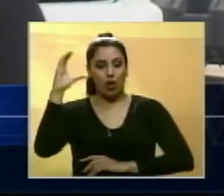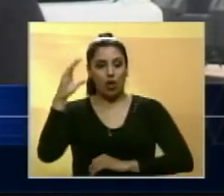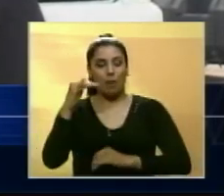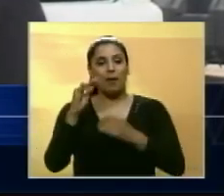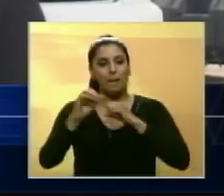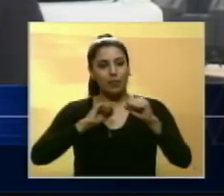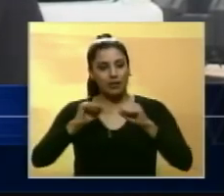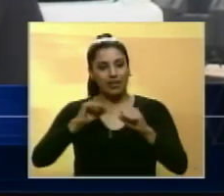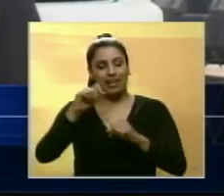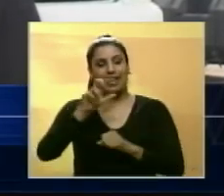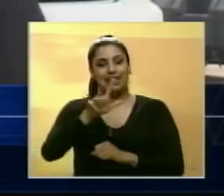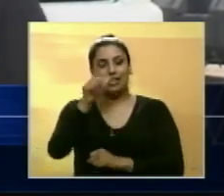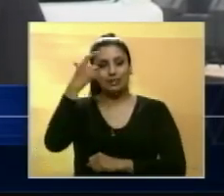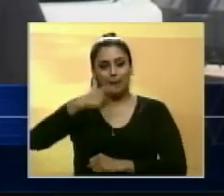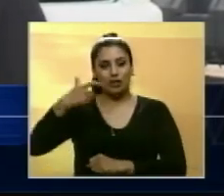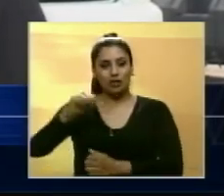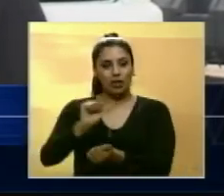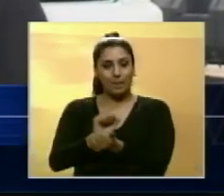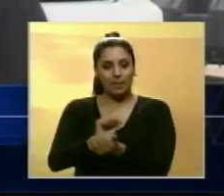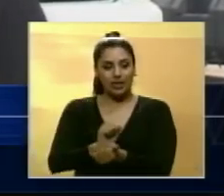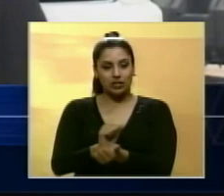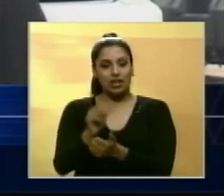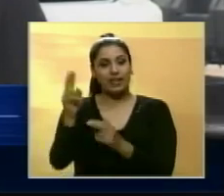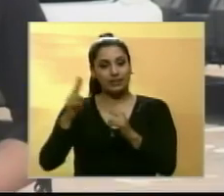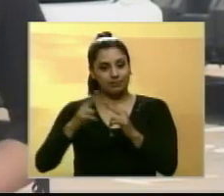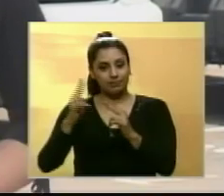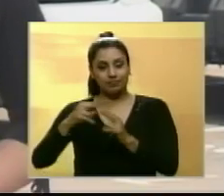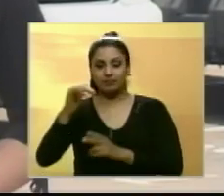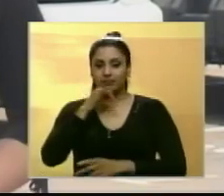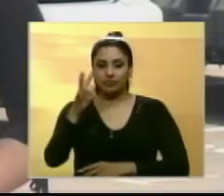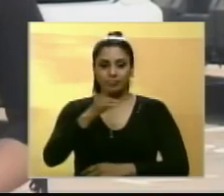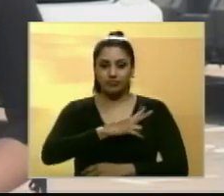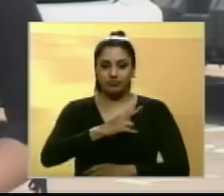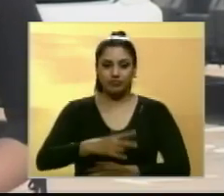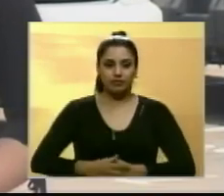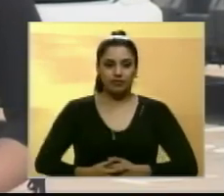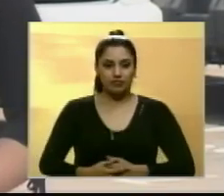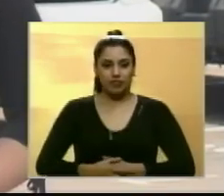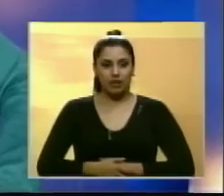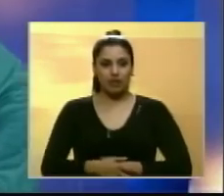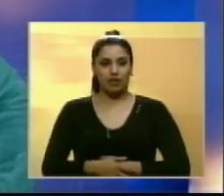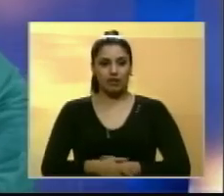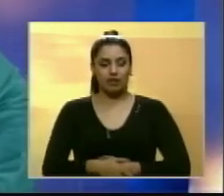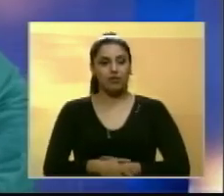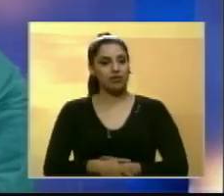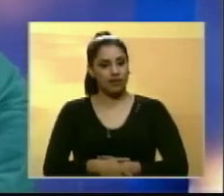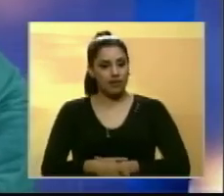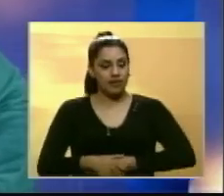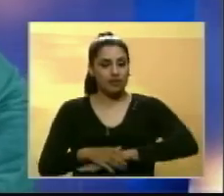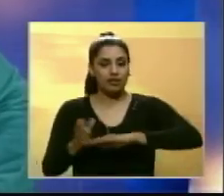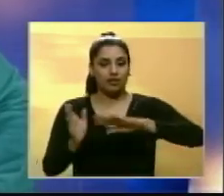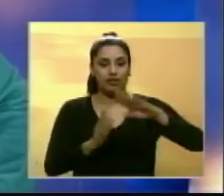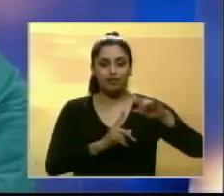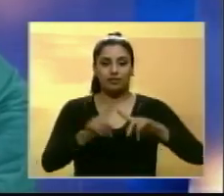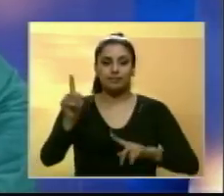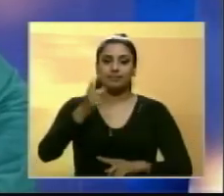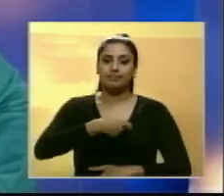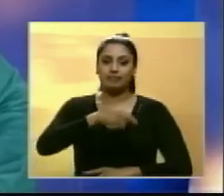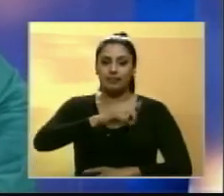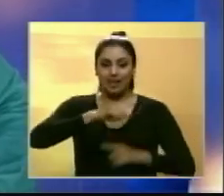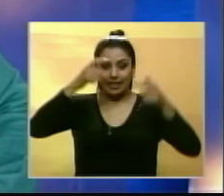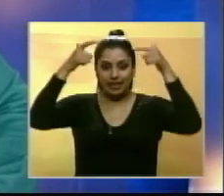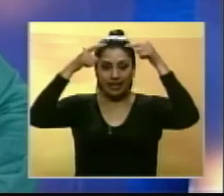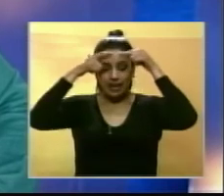la acción, 3 sujetos fueron detenidos. En Táchira, Mariné Glot, Noticiero Venevisión. En España, el rey